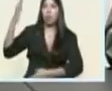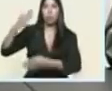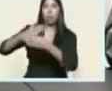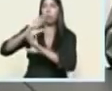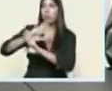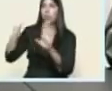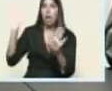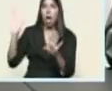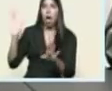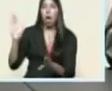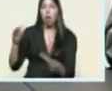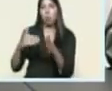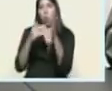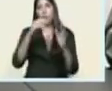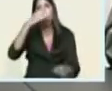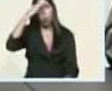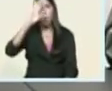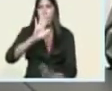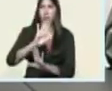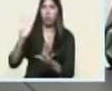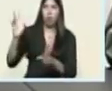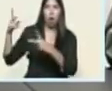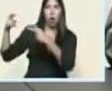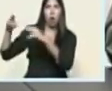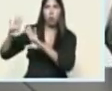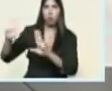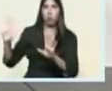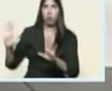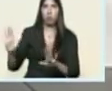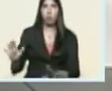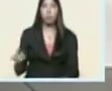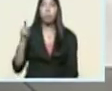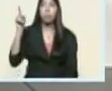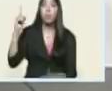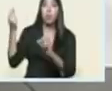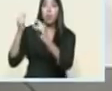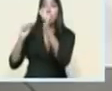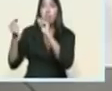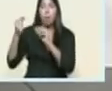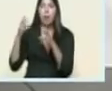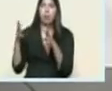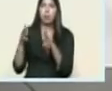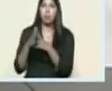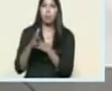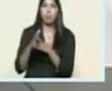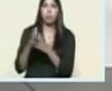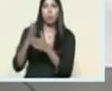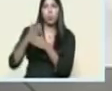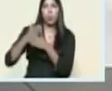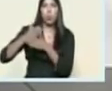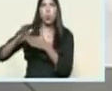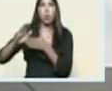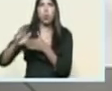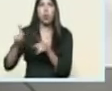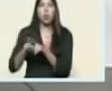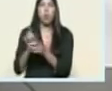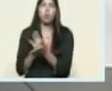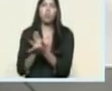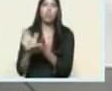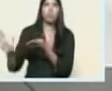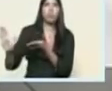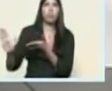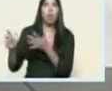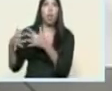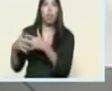no más bloqueo contra Cuba. Ha habido un debate donde los Estados Unidos ha quedado aislado y derrotado. Y cuando